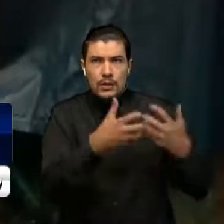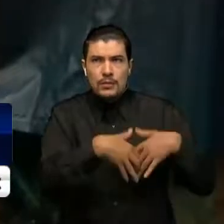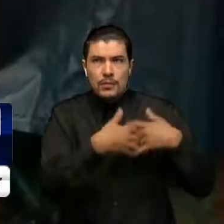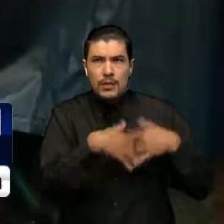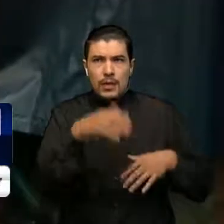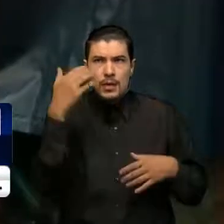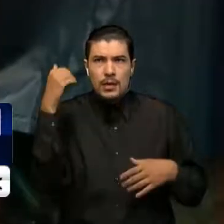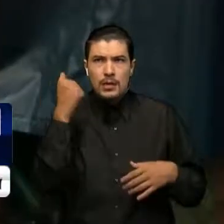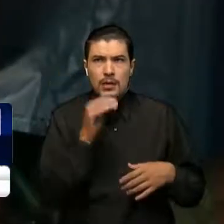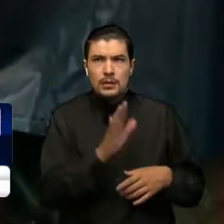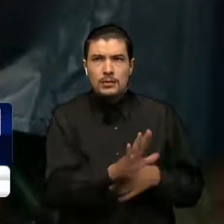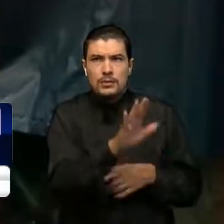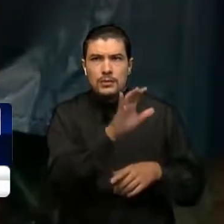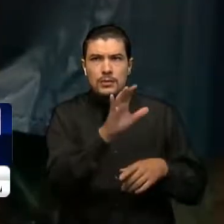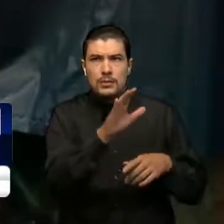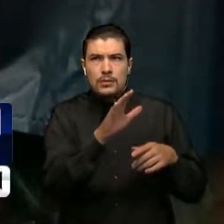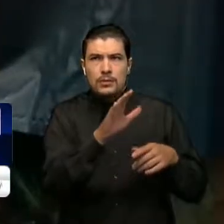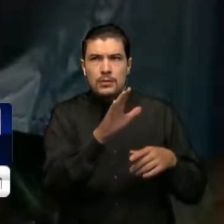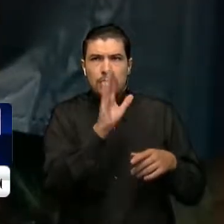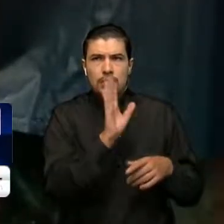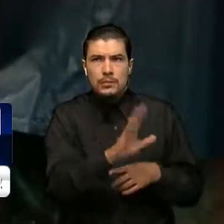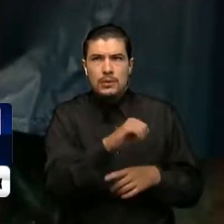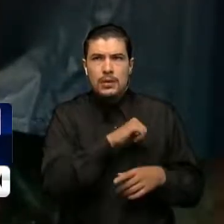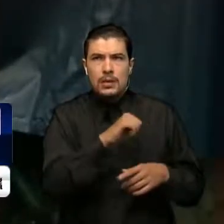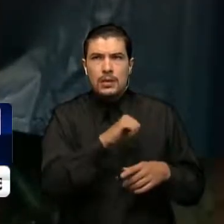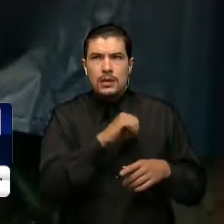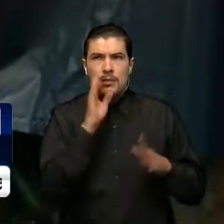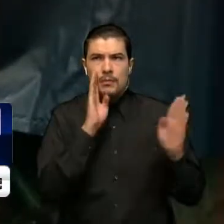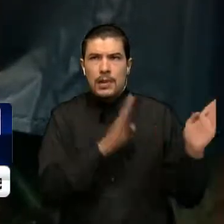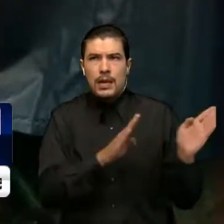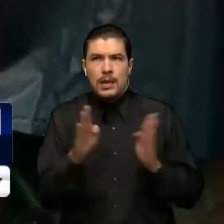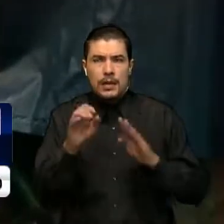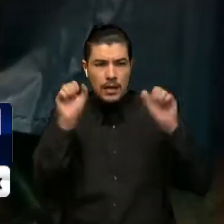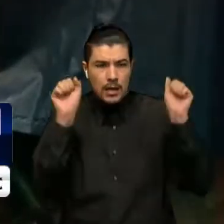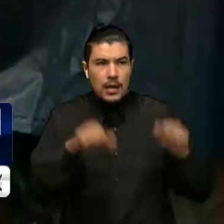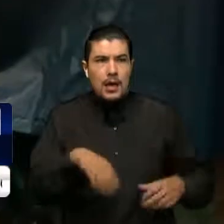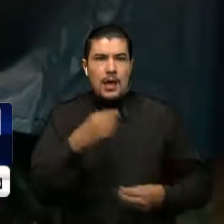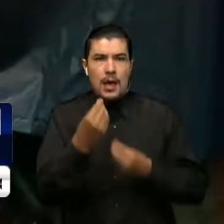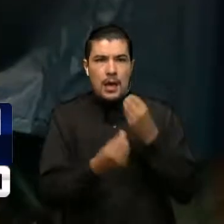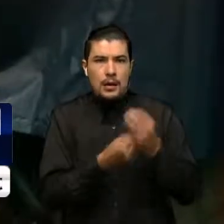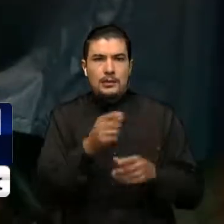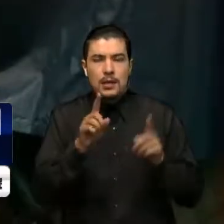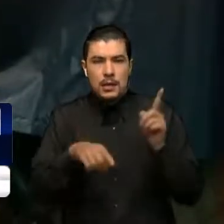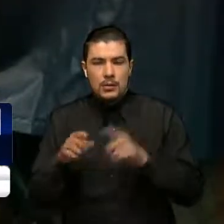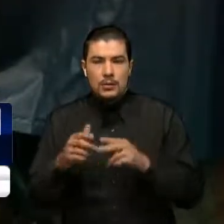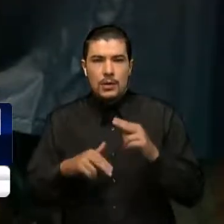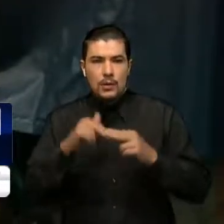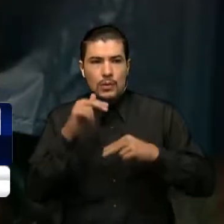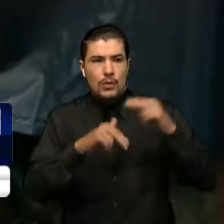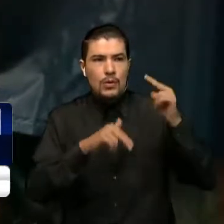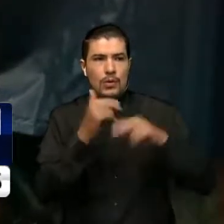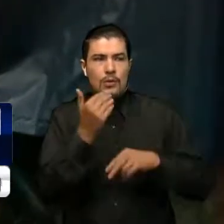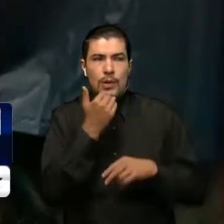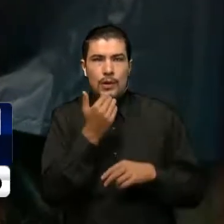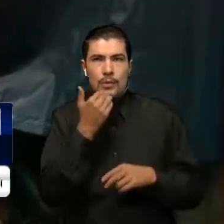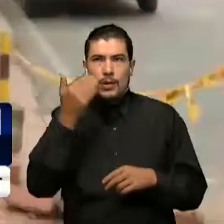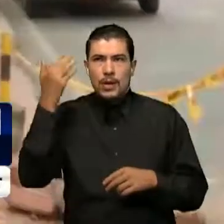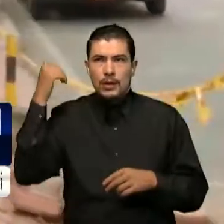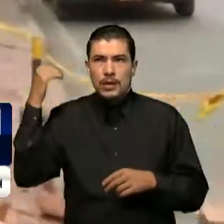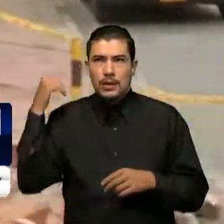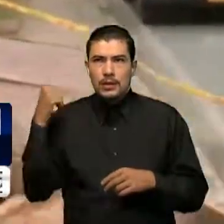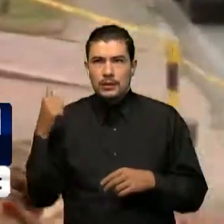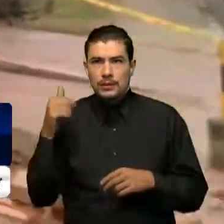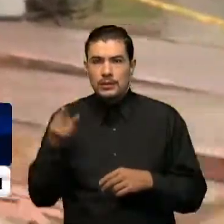este edificio tenía planos aprobados y alcanzó a hacer algunas obras como unas excavaciones